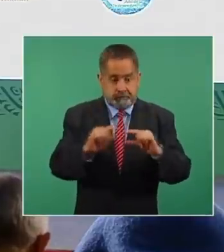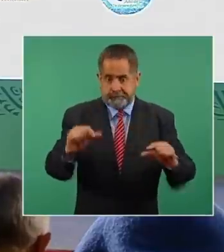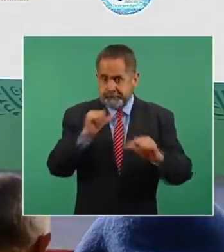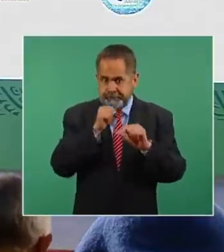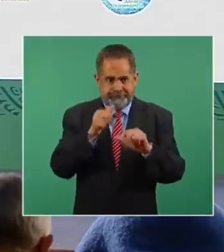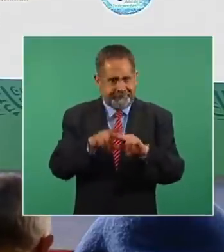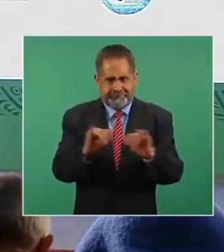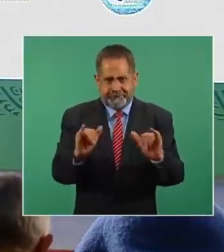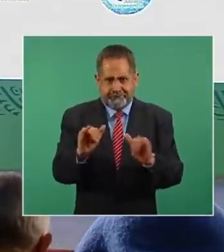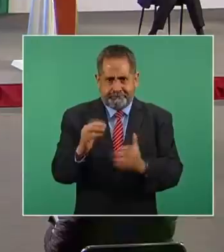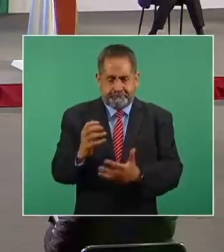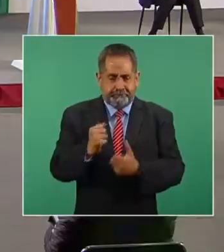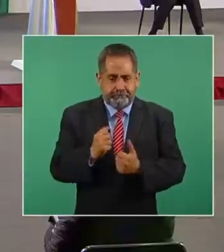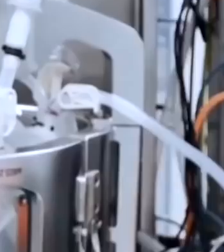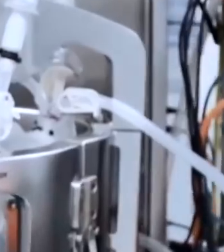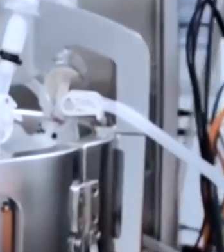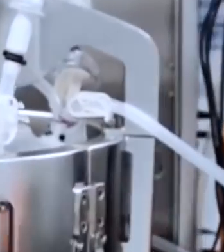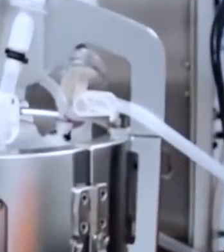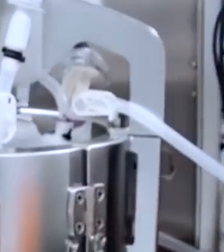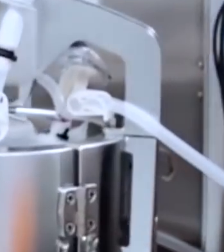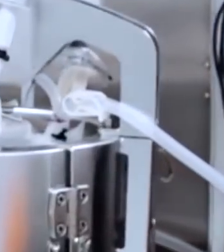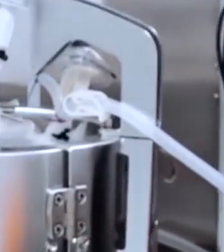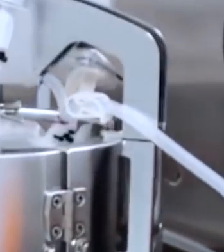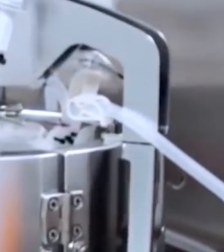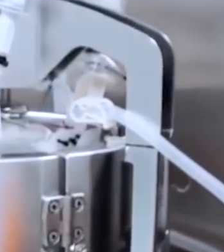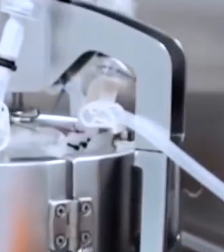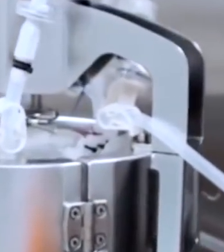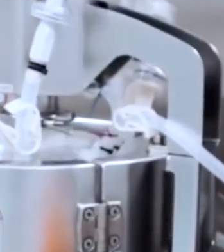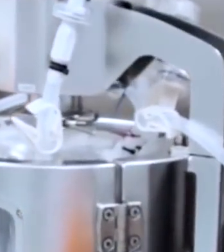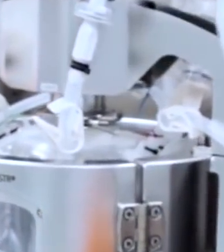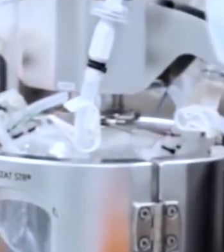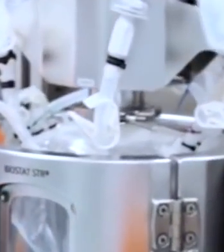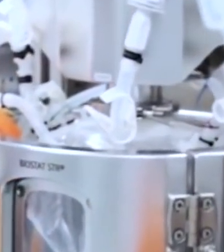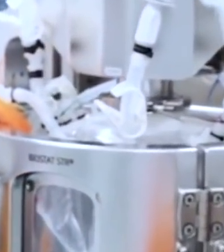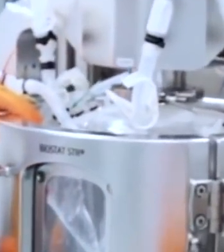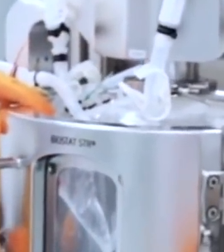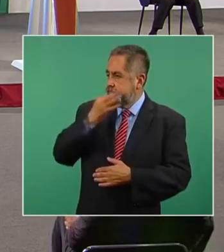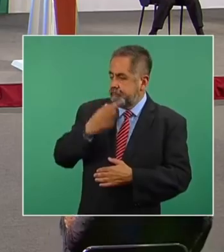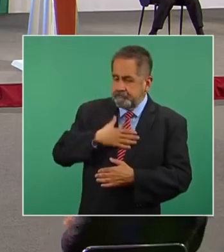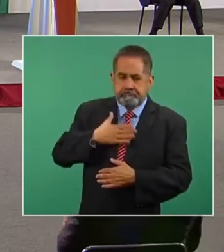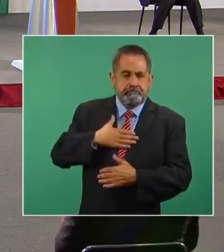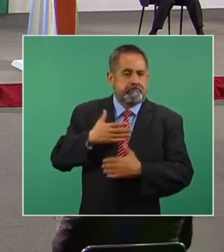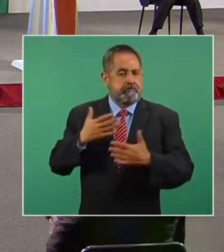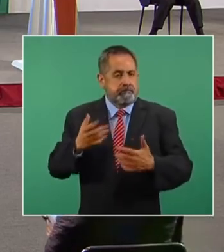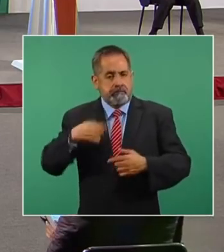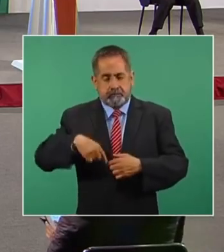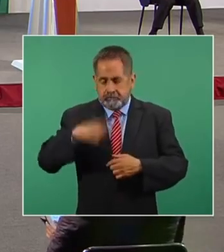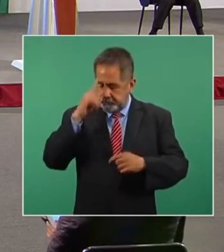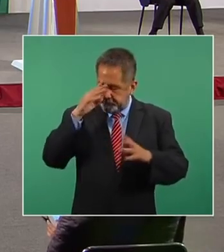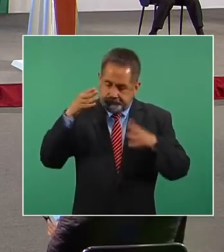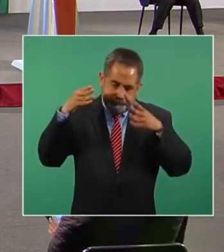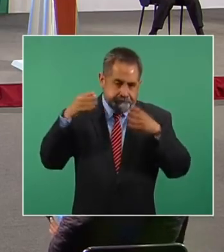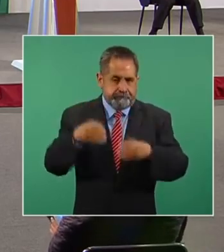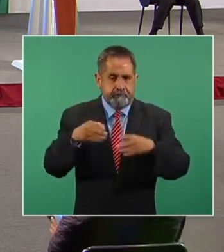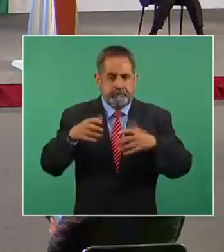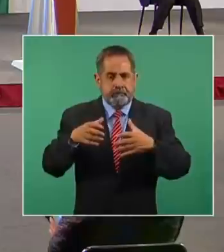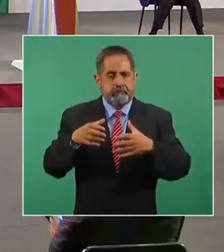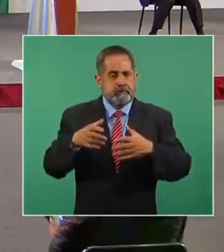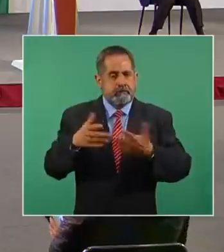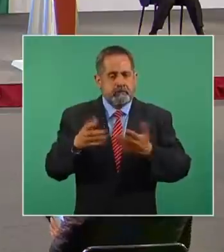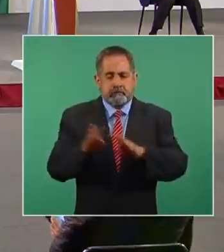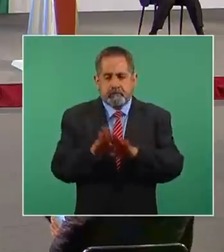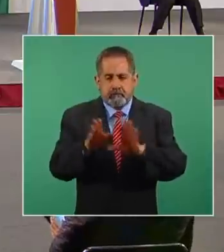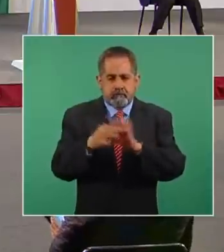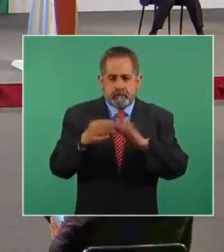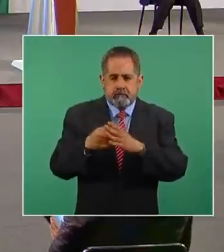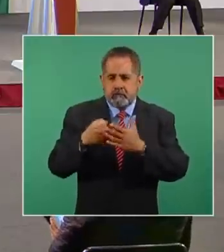a esta fecha. Entonces, nos ha pedido el Presidente de la República que nos concentremos, que hagamos un